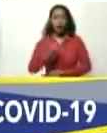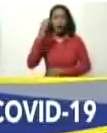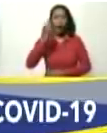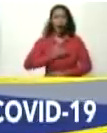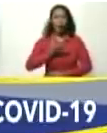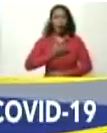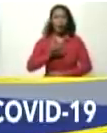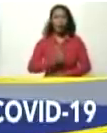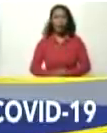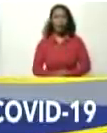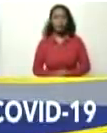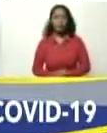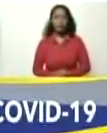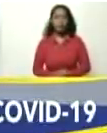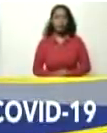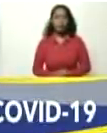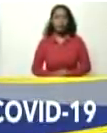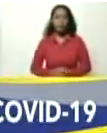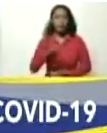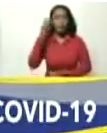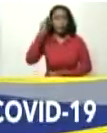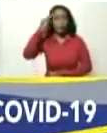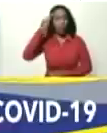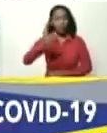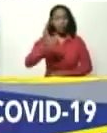Alcaldesa. Carmen Teresa.